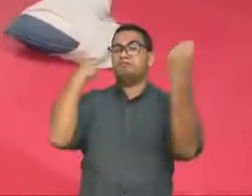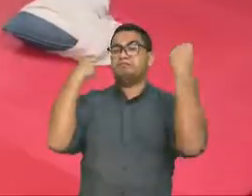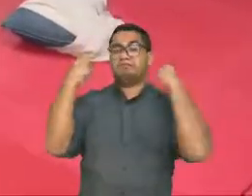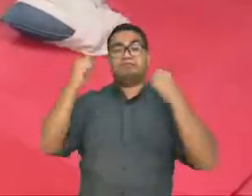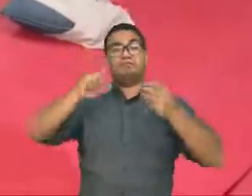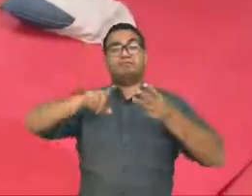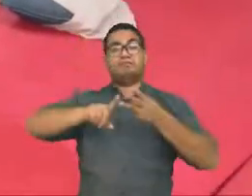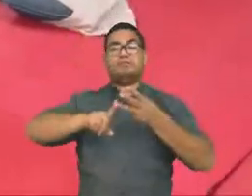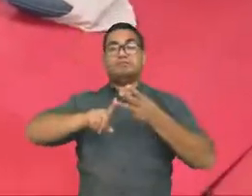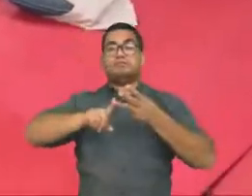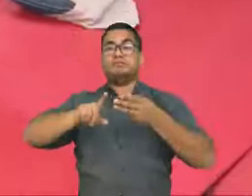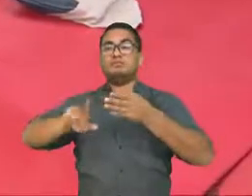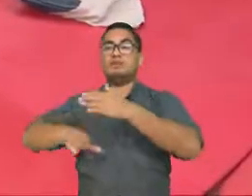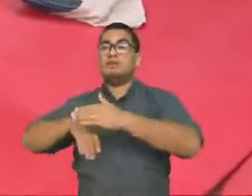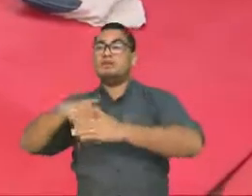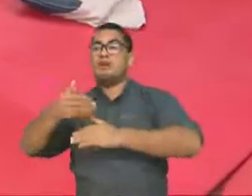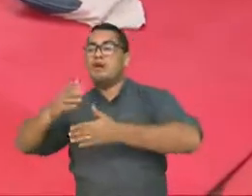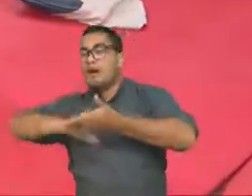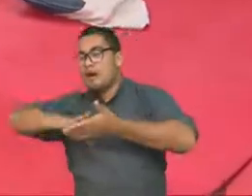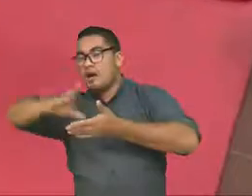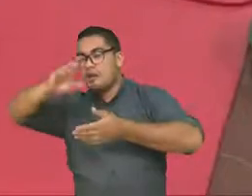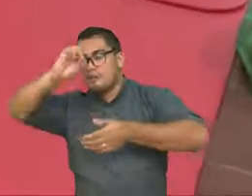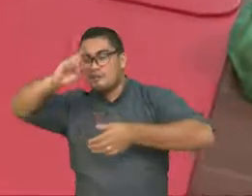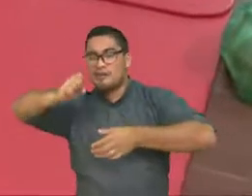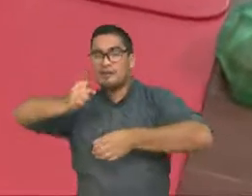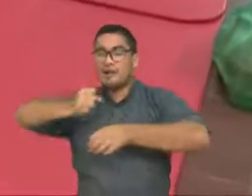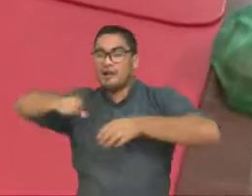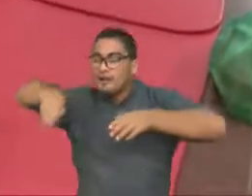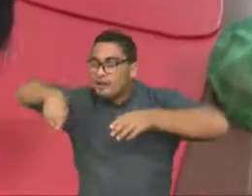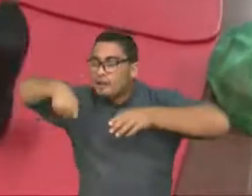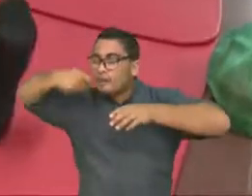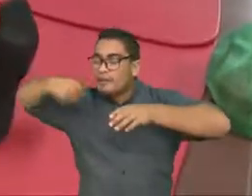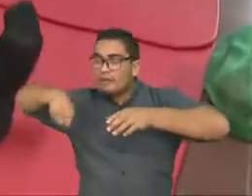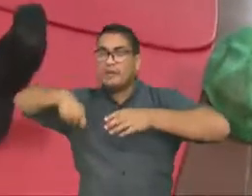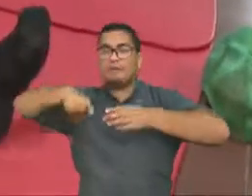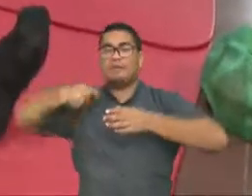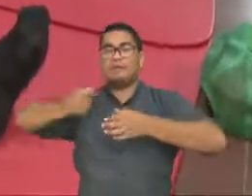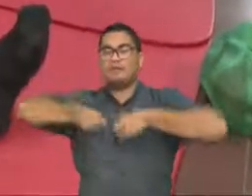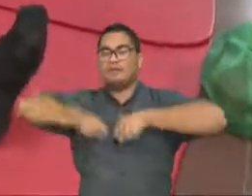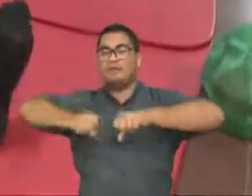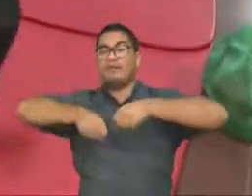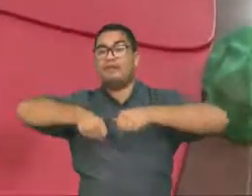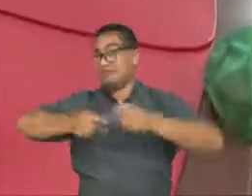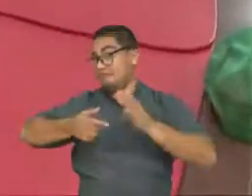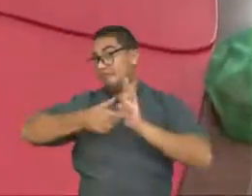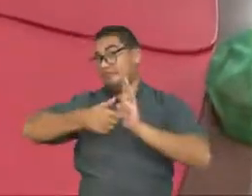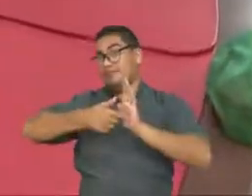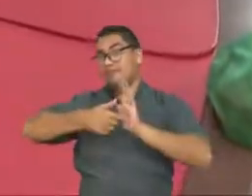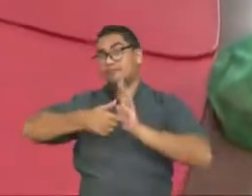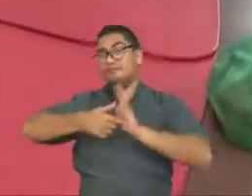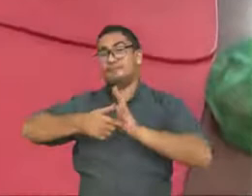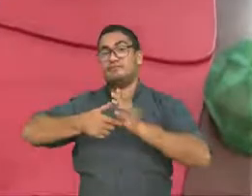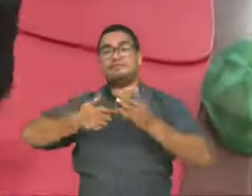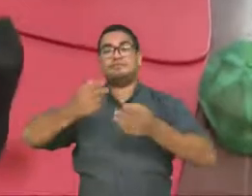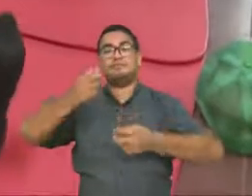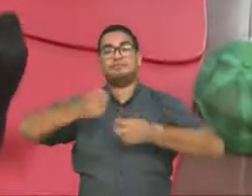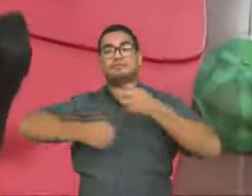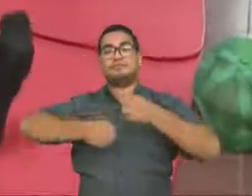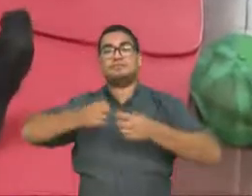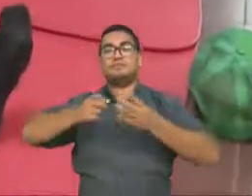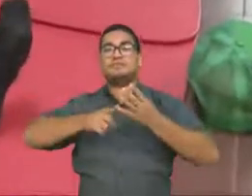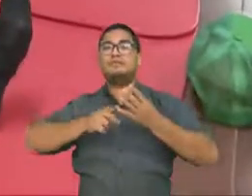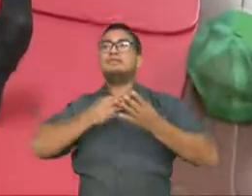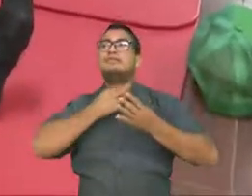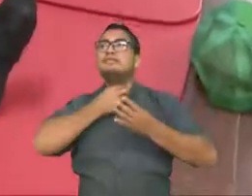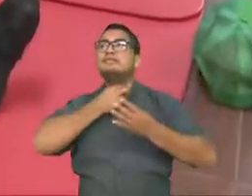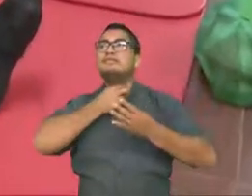que es la independencia y las actividades de la vida diaria que el paciente tiene que realizar. Estos pacientes también sufren de problemas de lenguaje,